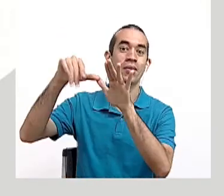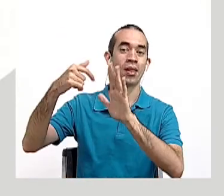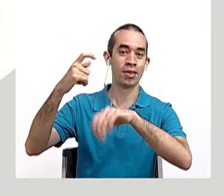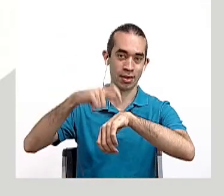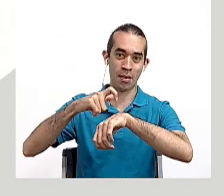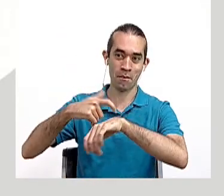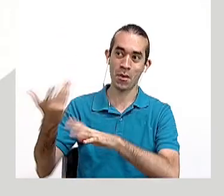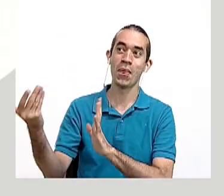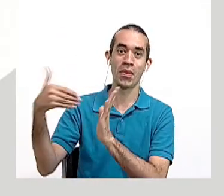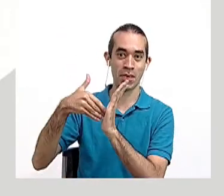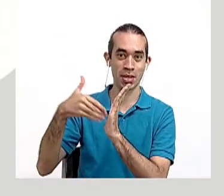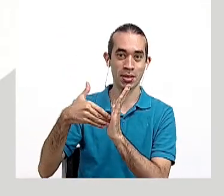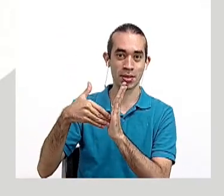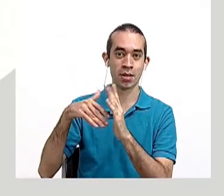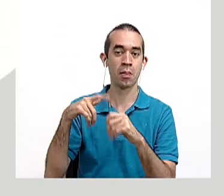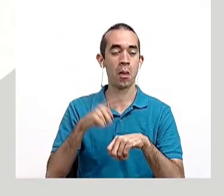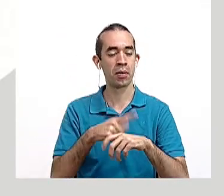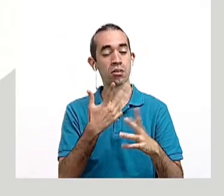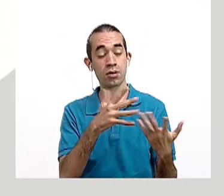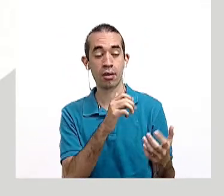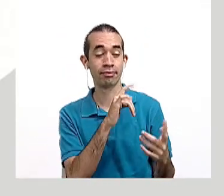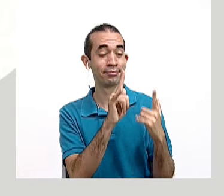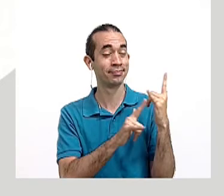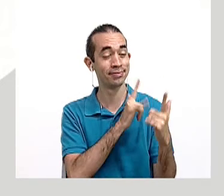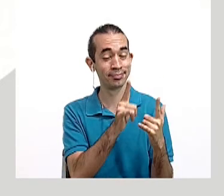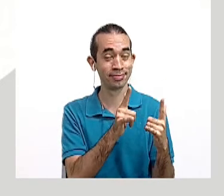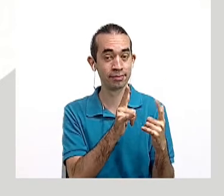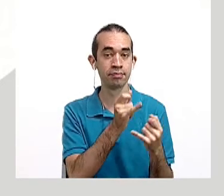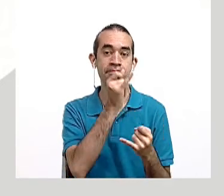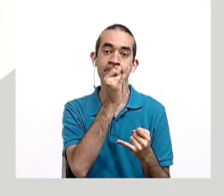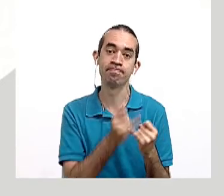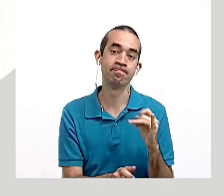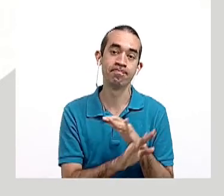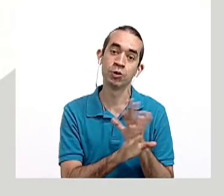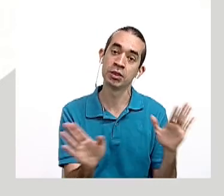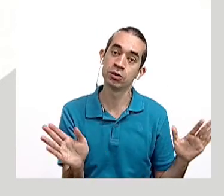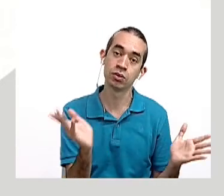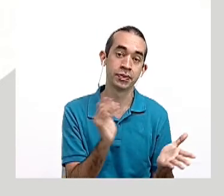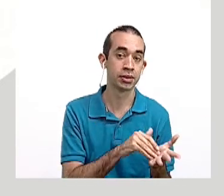los momentos compartidos con su amada ya no van a regresar.